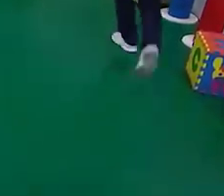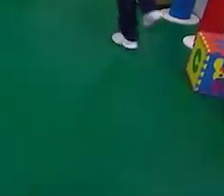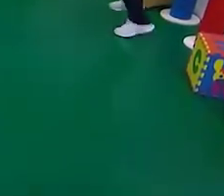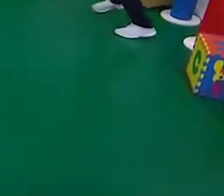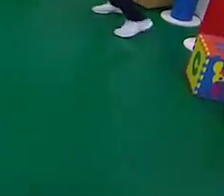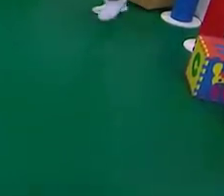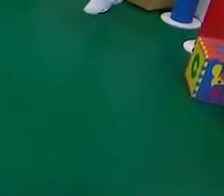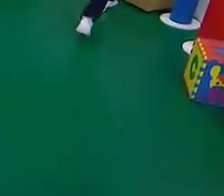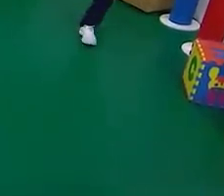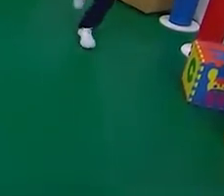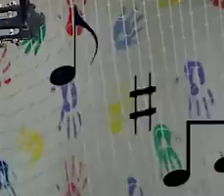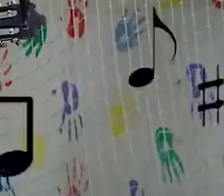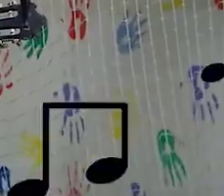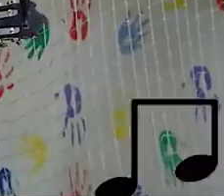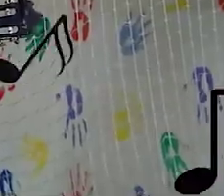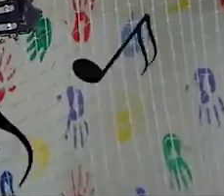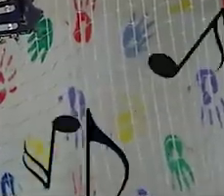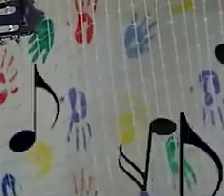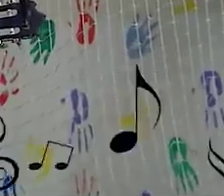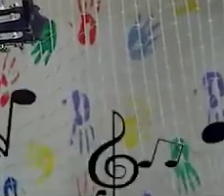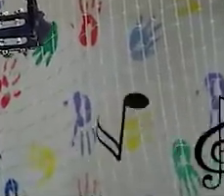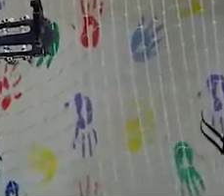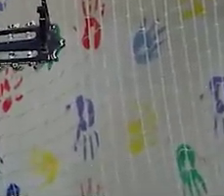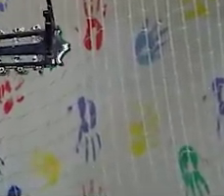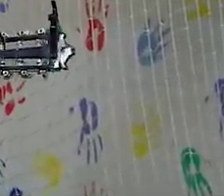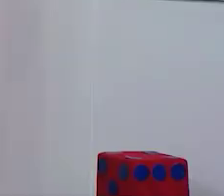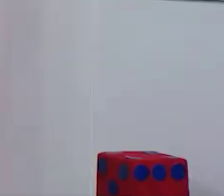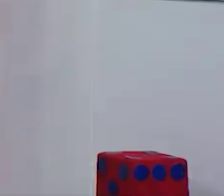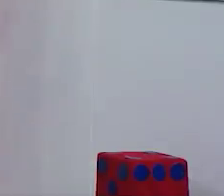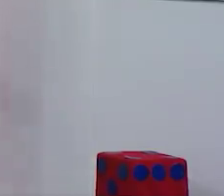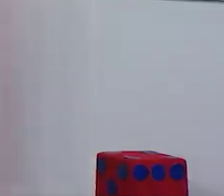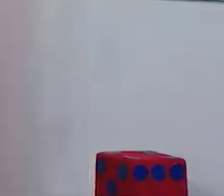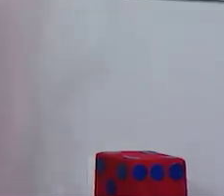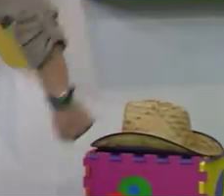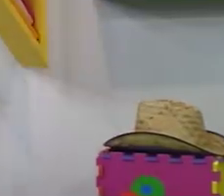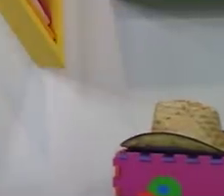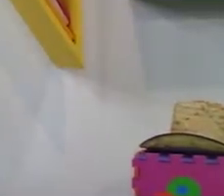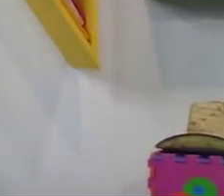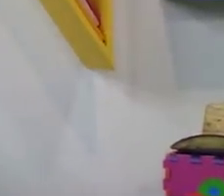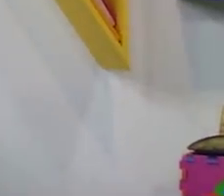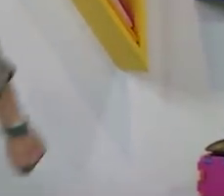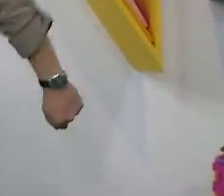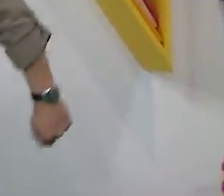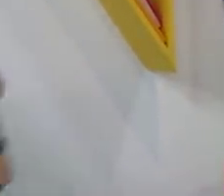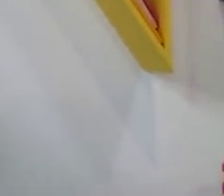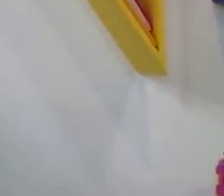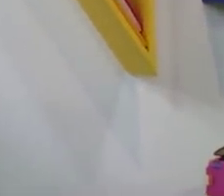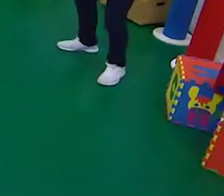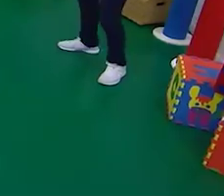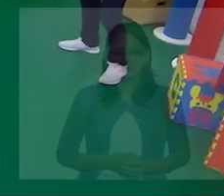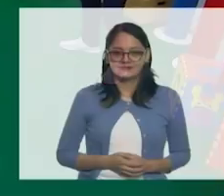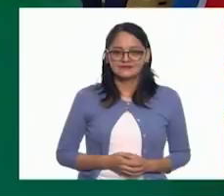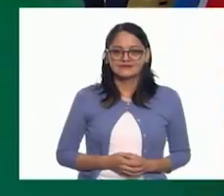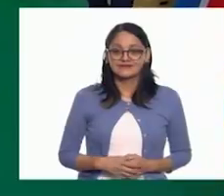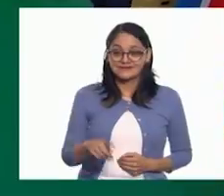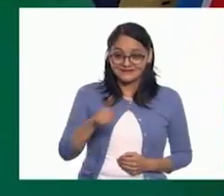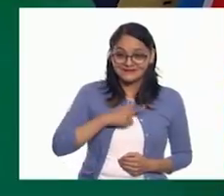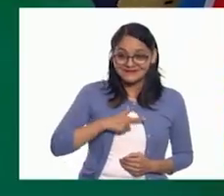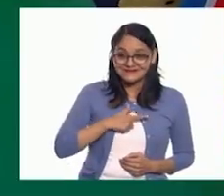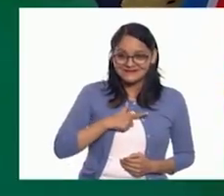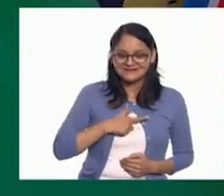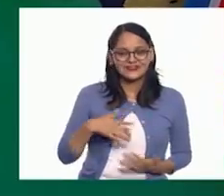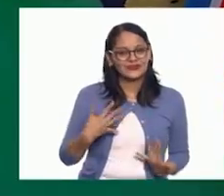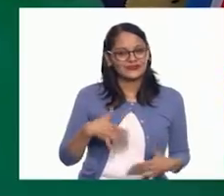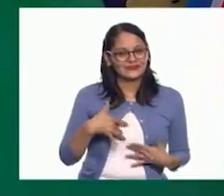la rana va al agua y se echa a nadar. La rana va al agua y se echa a nadar. ¿Les gustó? Nos